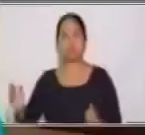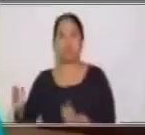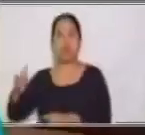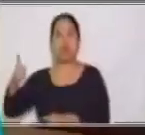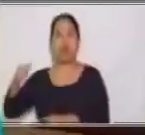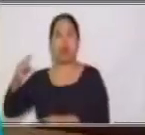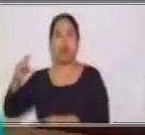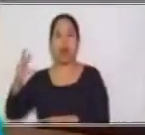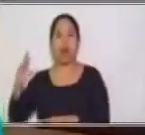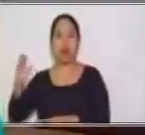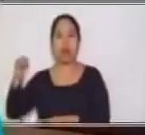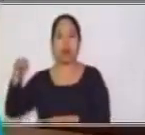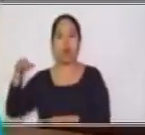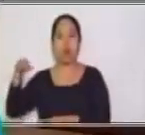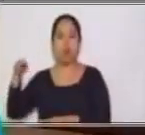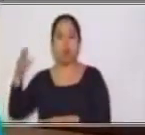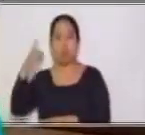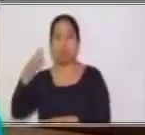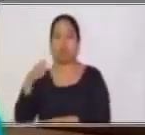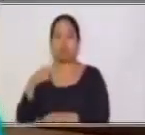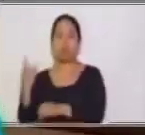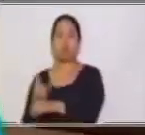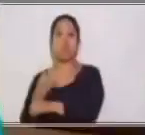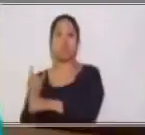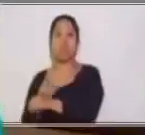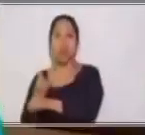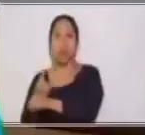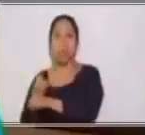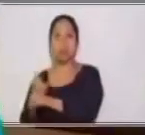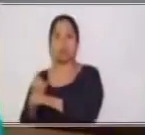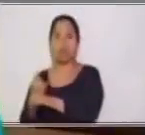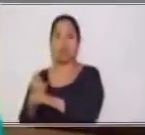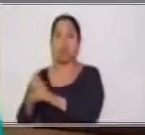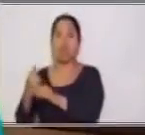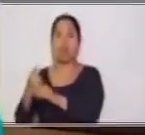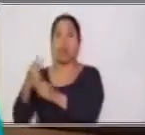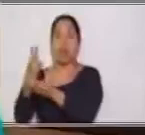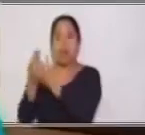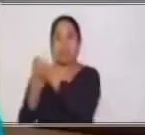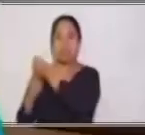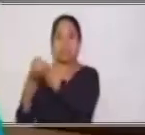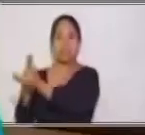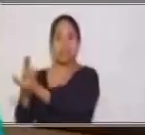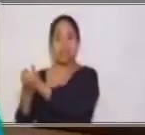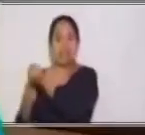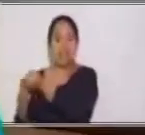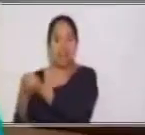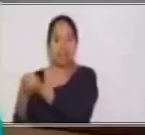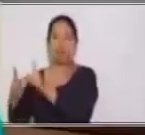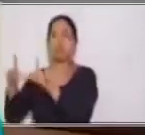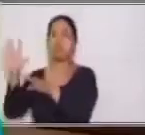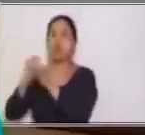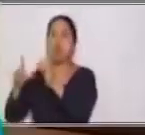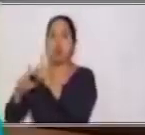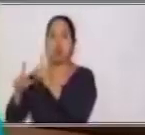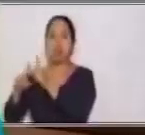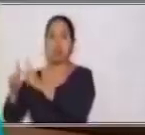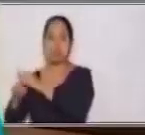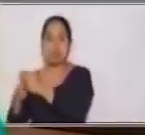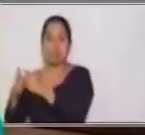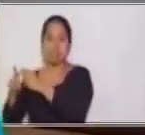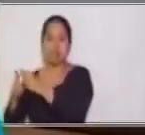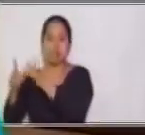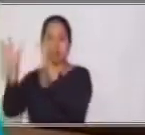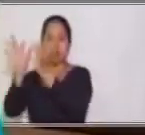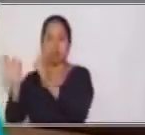momento utilizamos las sílabas iniciales o las letras para formar una